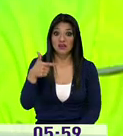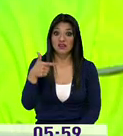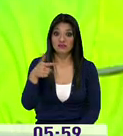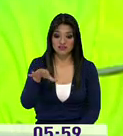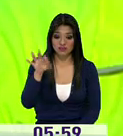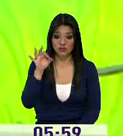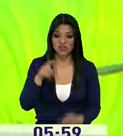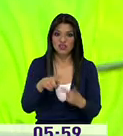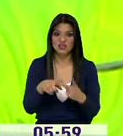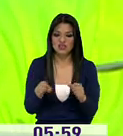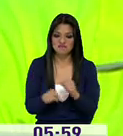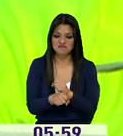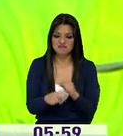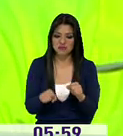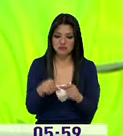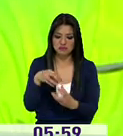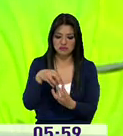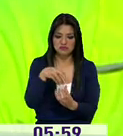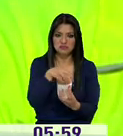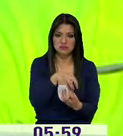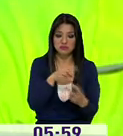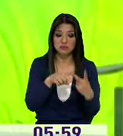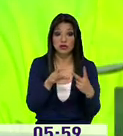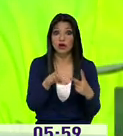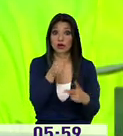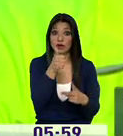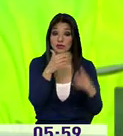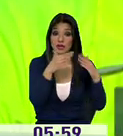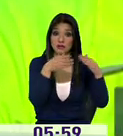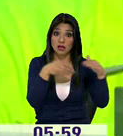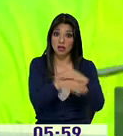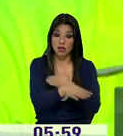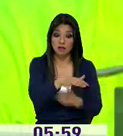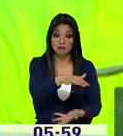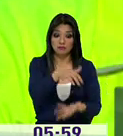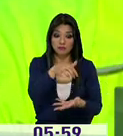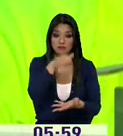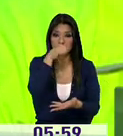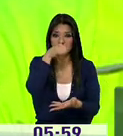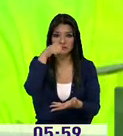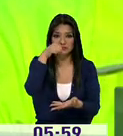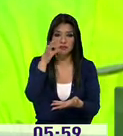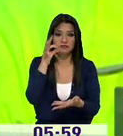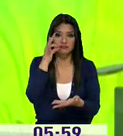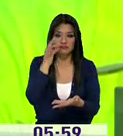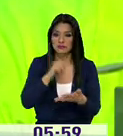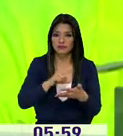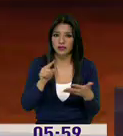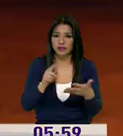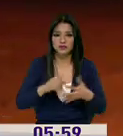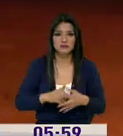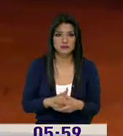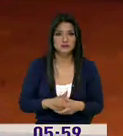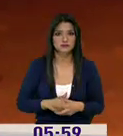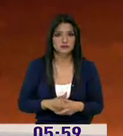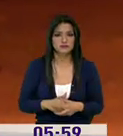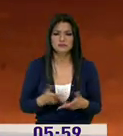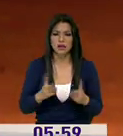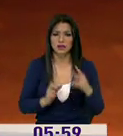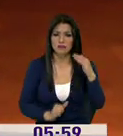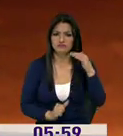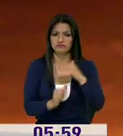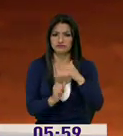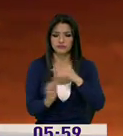artefactos explosivos, en otro domicilio se encontró sustancias sujetas a fiscalización y municiones. Asimismo, se indaga lo